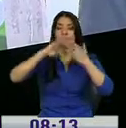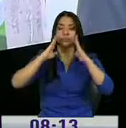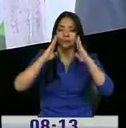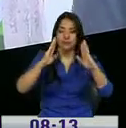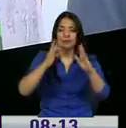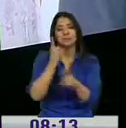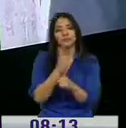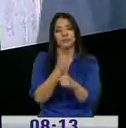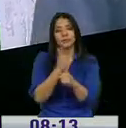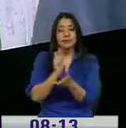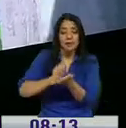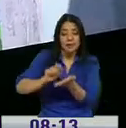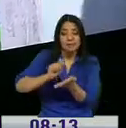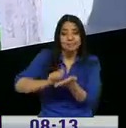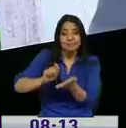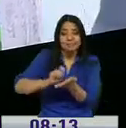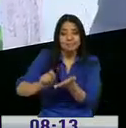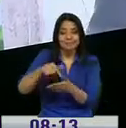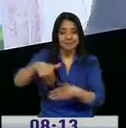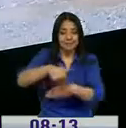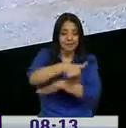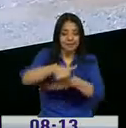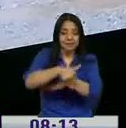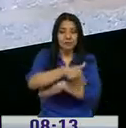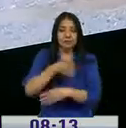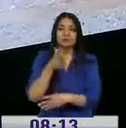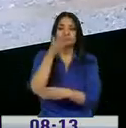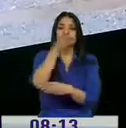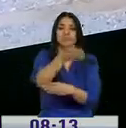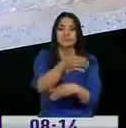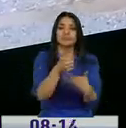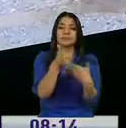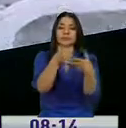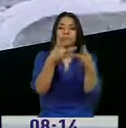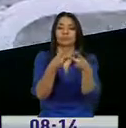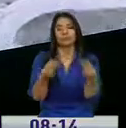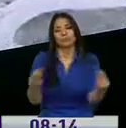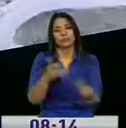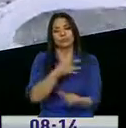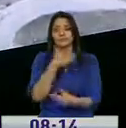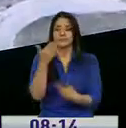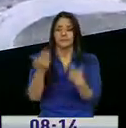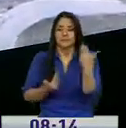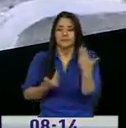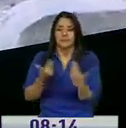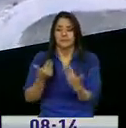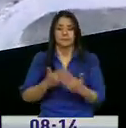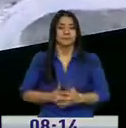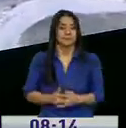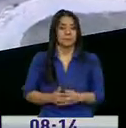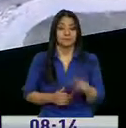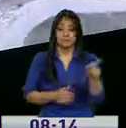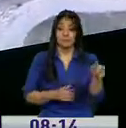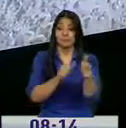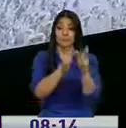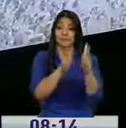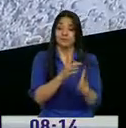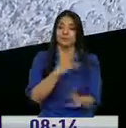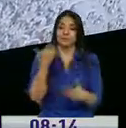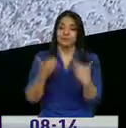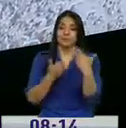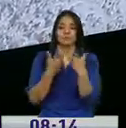Entonces, si están atentos, tengan la bondad, dennos la alegría. y no solamente a nosotros, sino a los vecinos, de que